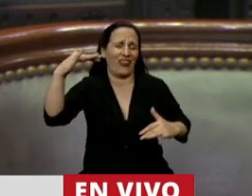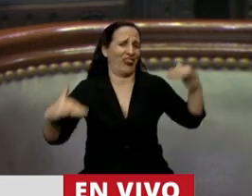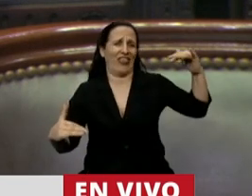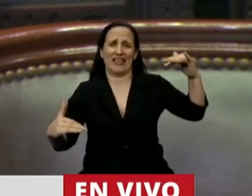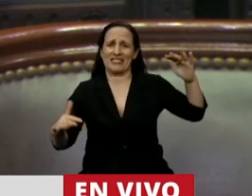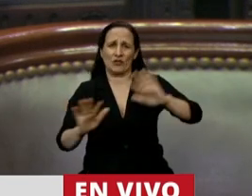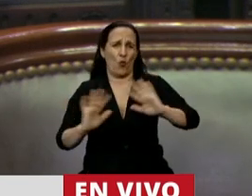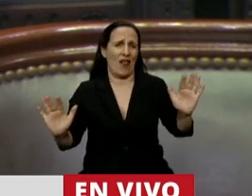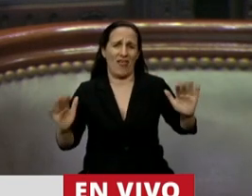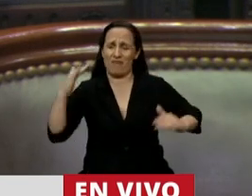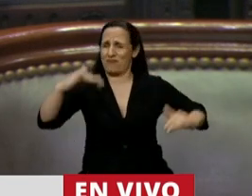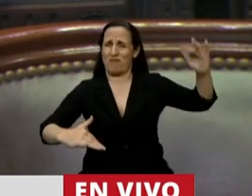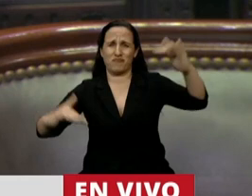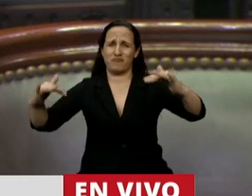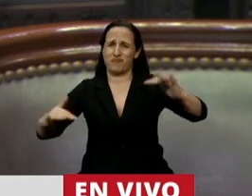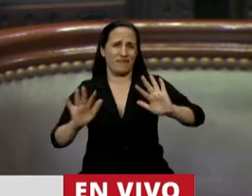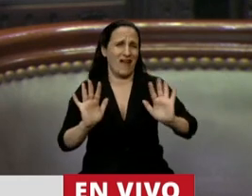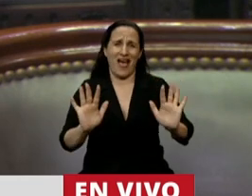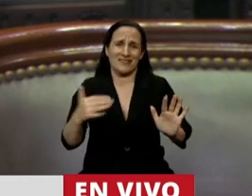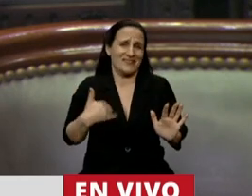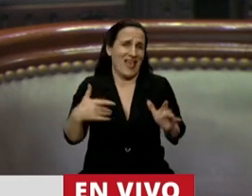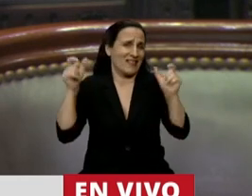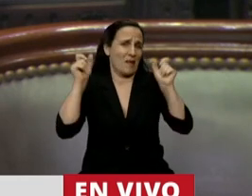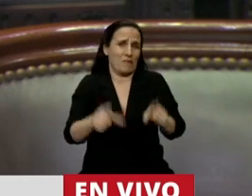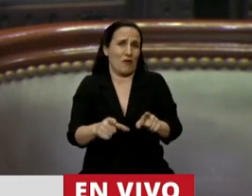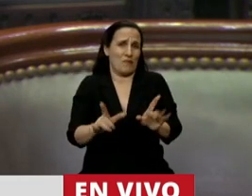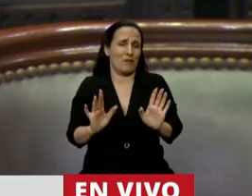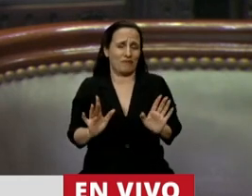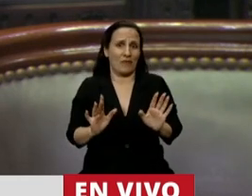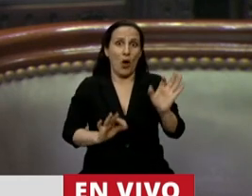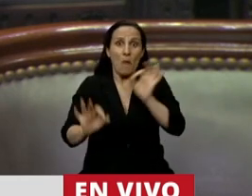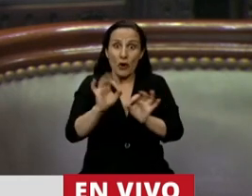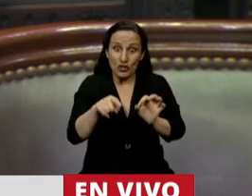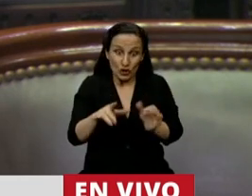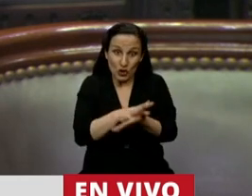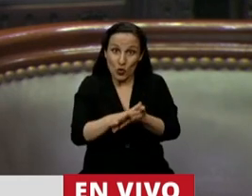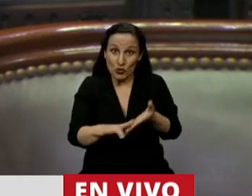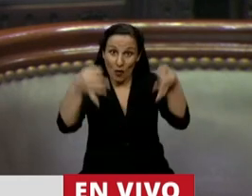Y eso, este proyecto no lo resuelve.